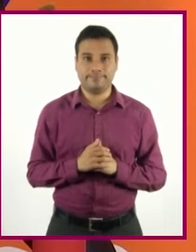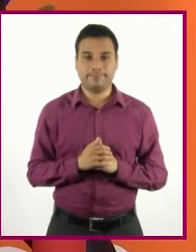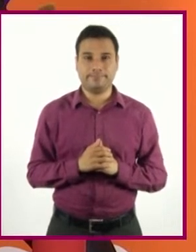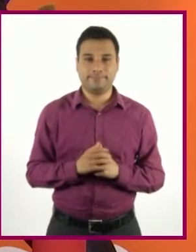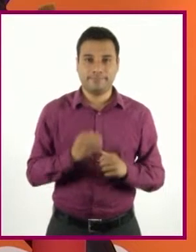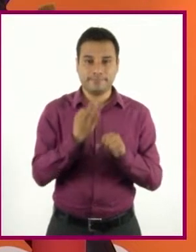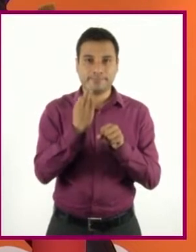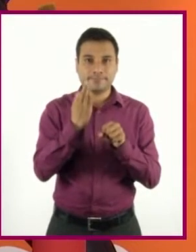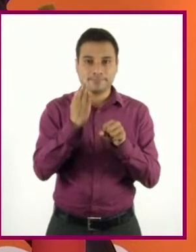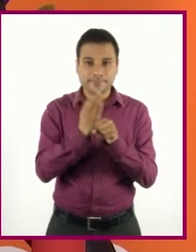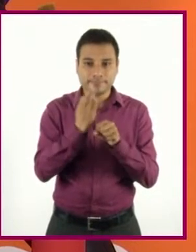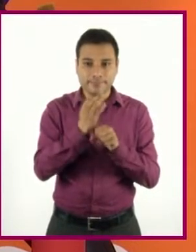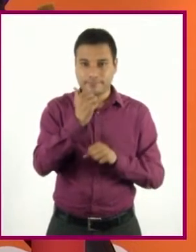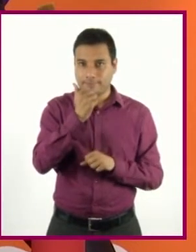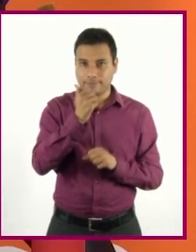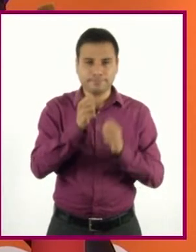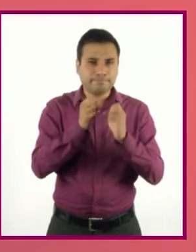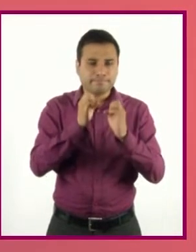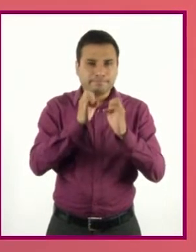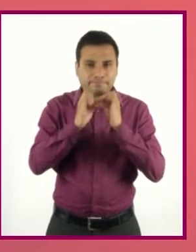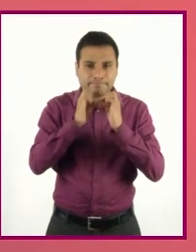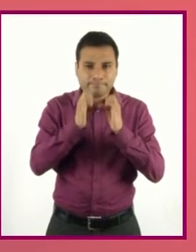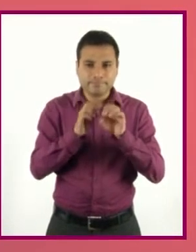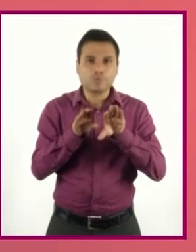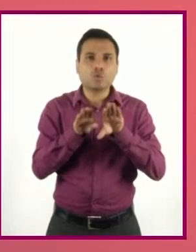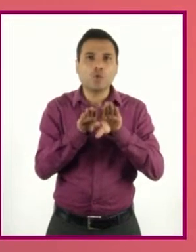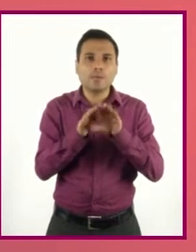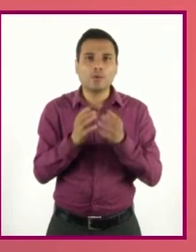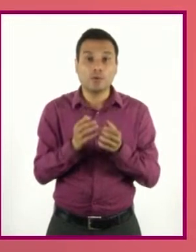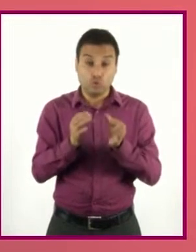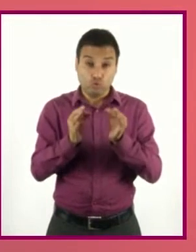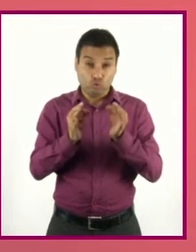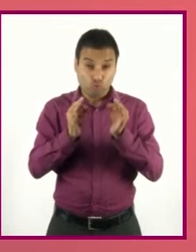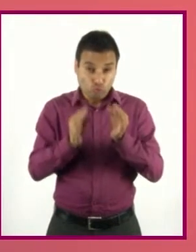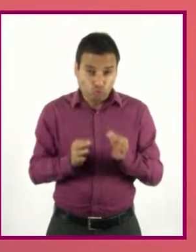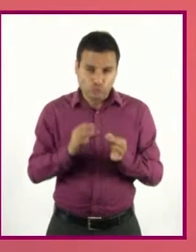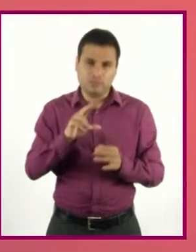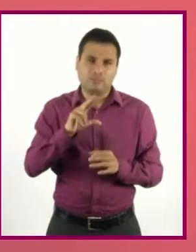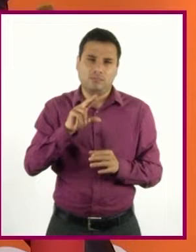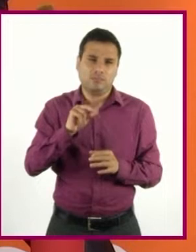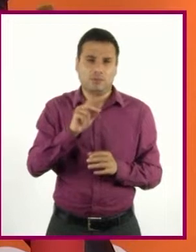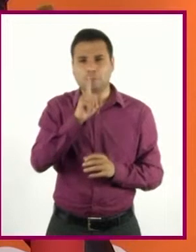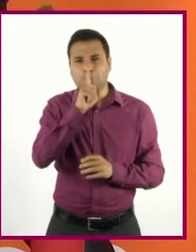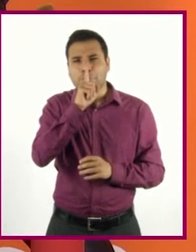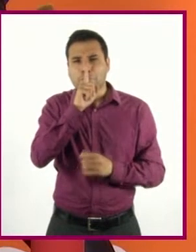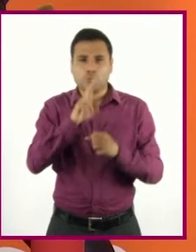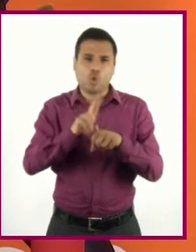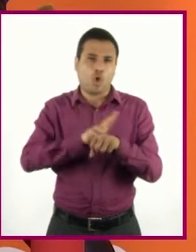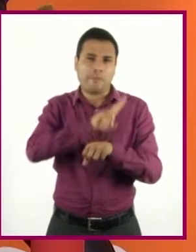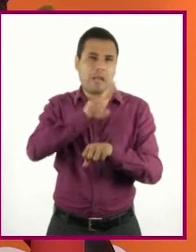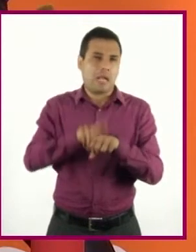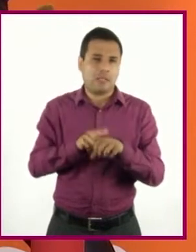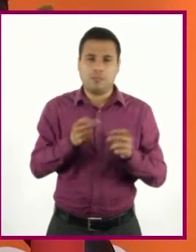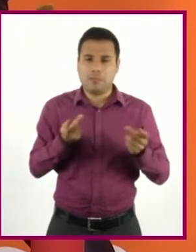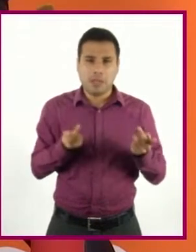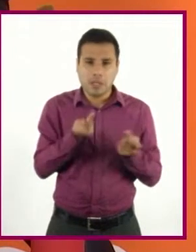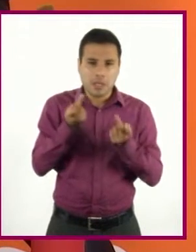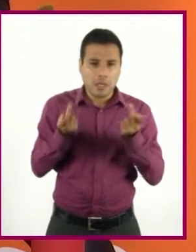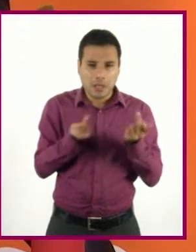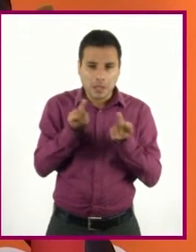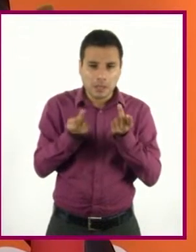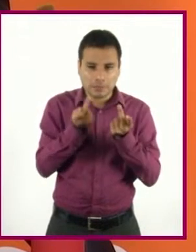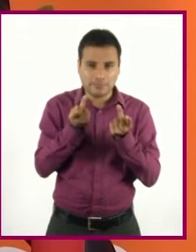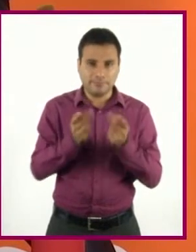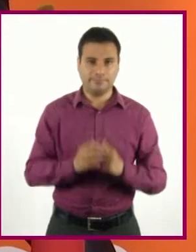entrevista tendría un tono mucho menos formal y un formato mucho menos estructurado que el de una entrevista como la